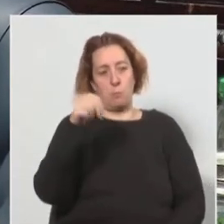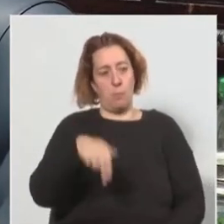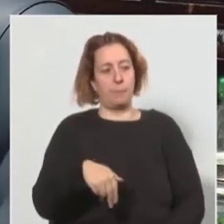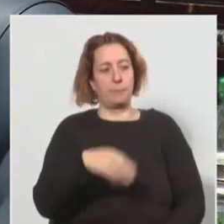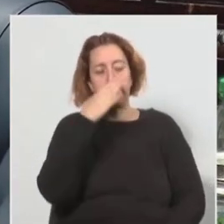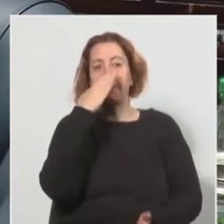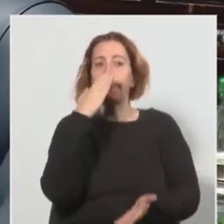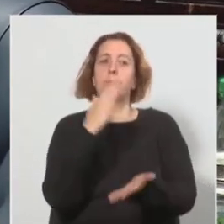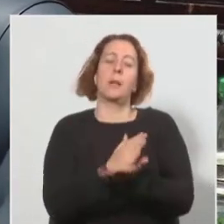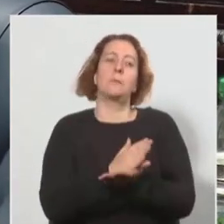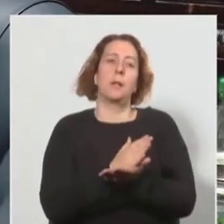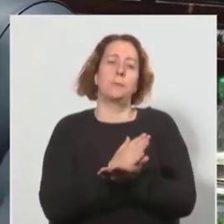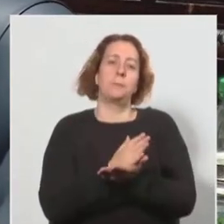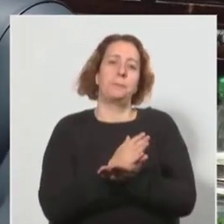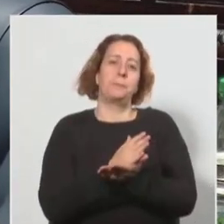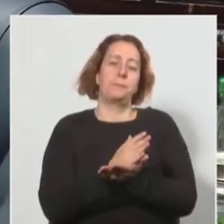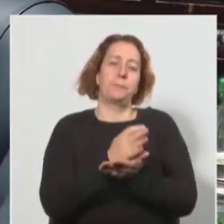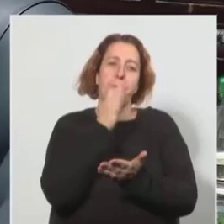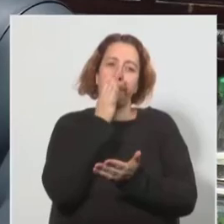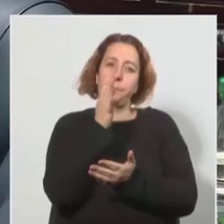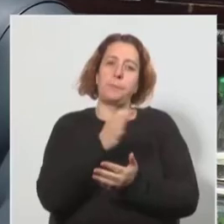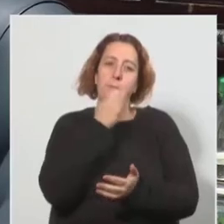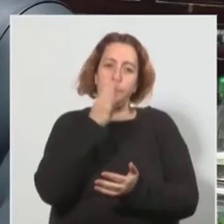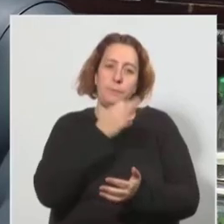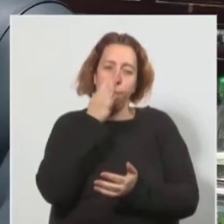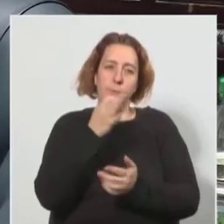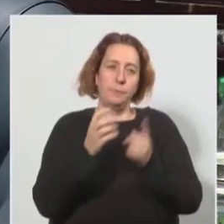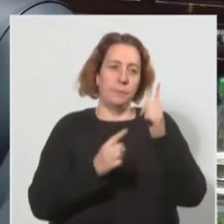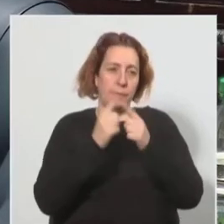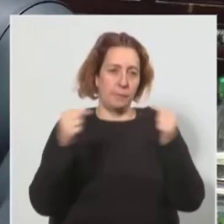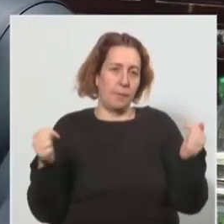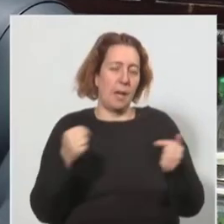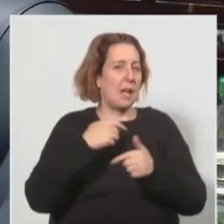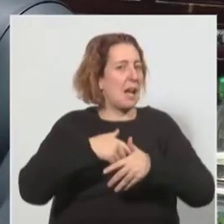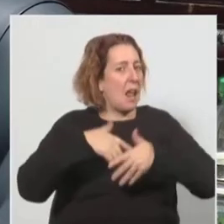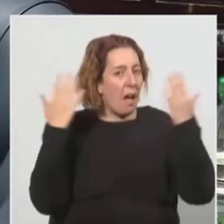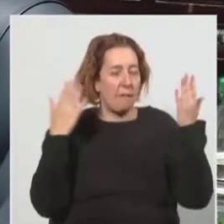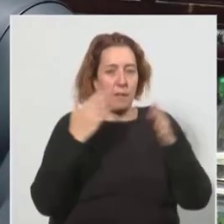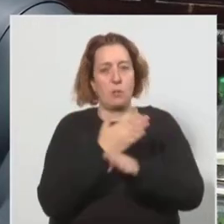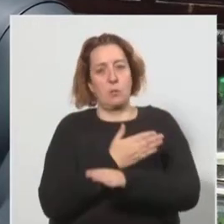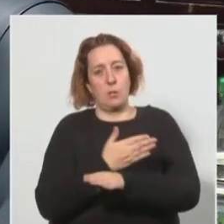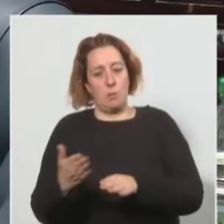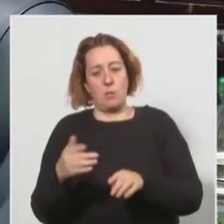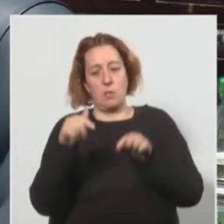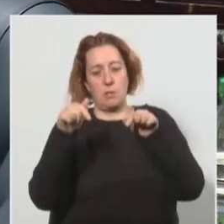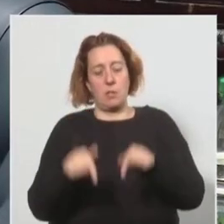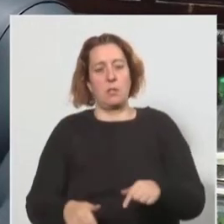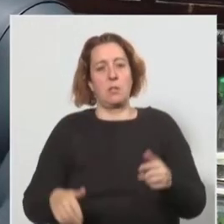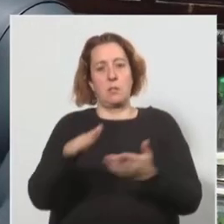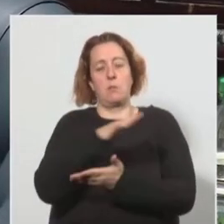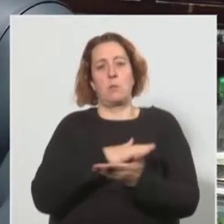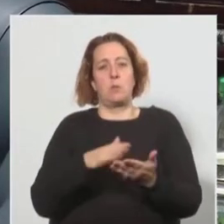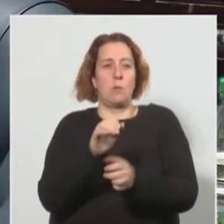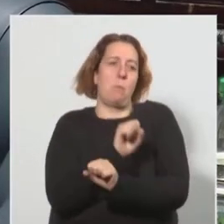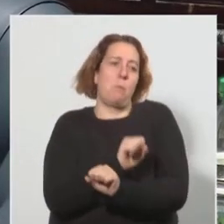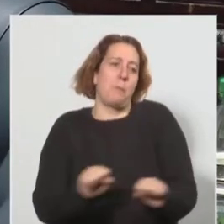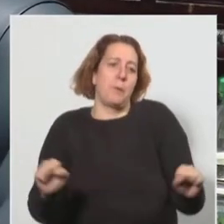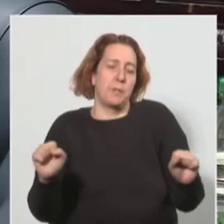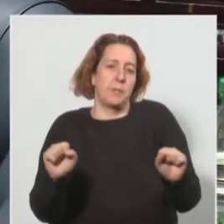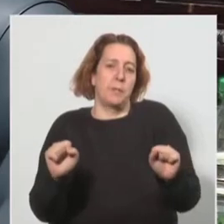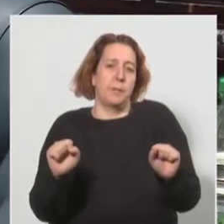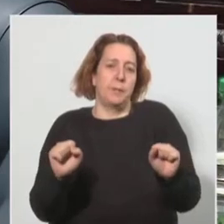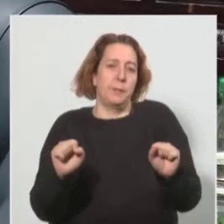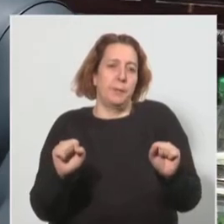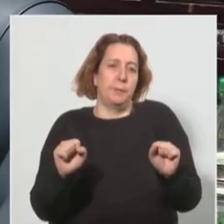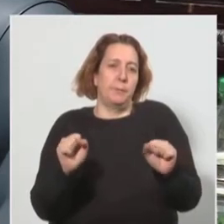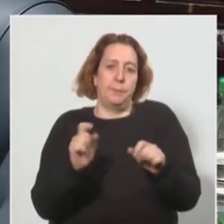Finalmente debemos dedicar algunas palabras a las graves consecuencias que este episodio puede traer